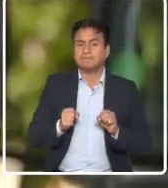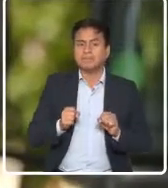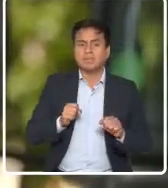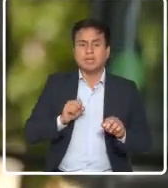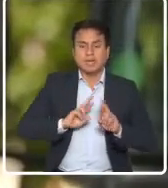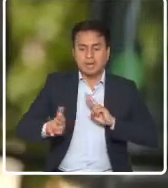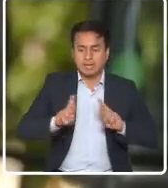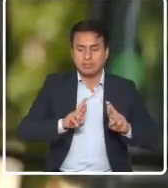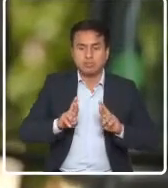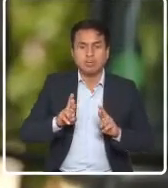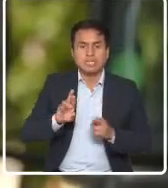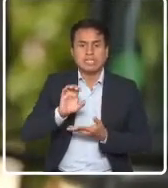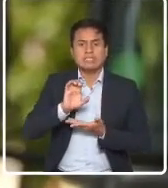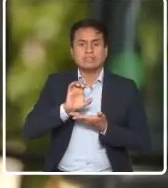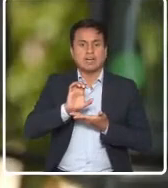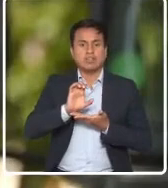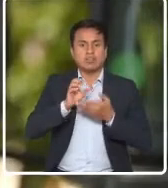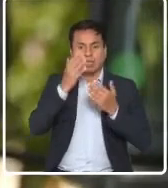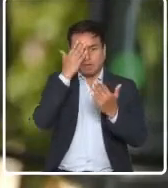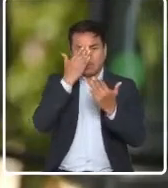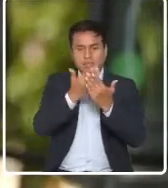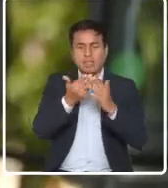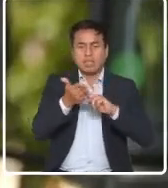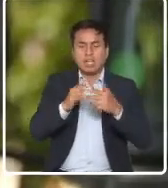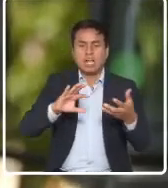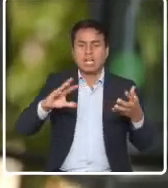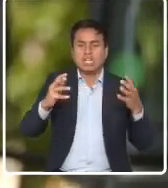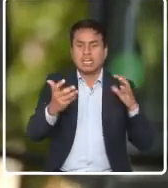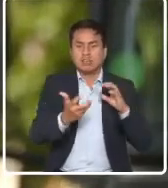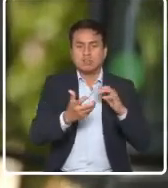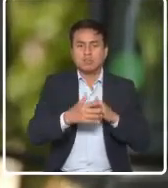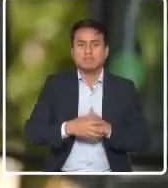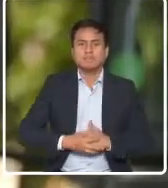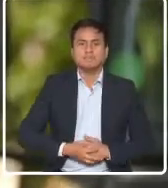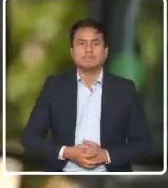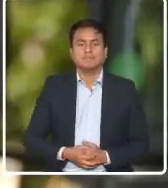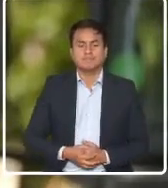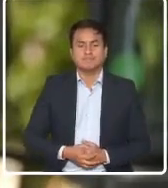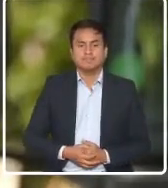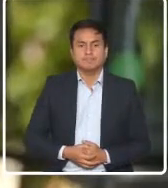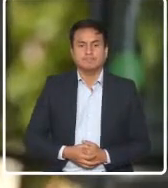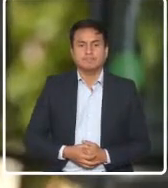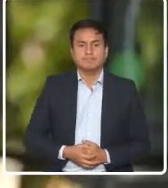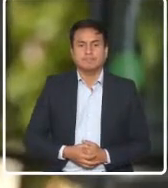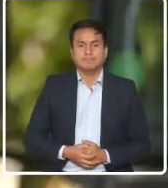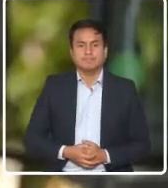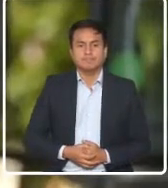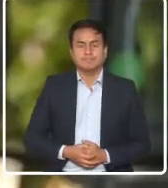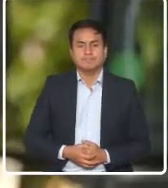la reacción que tiene el Estado para poder enfrentar estas catástrofes. Y